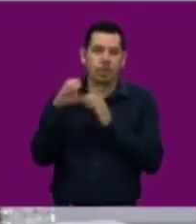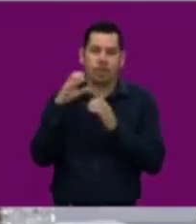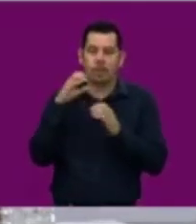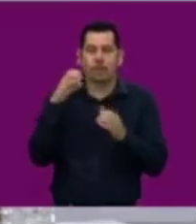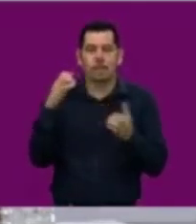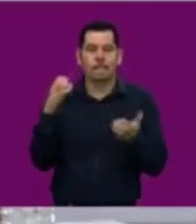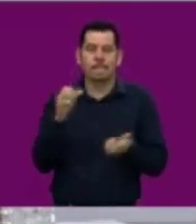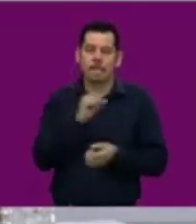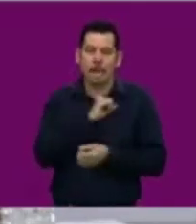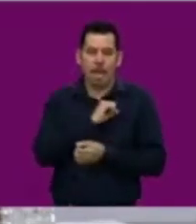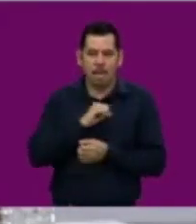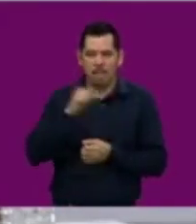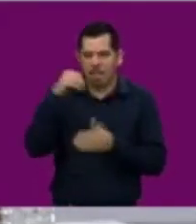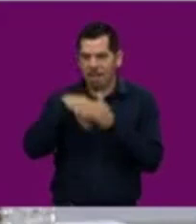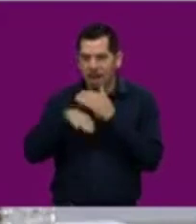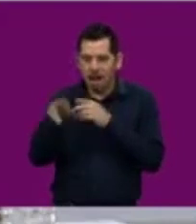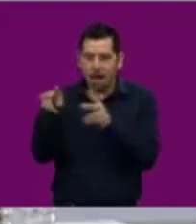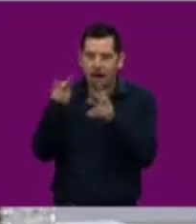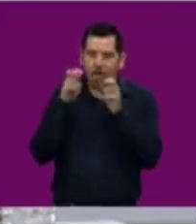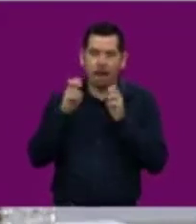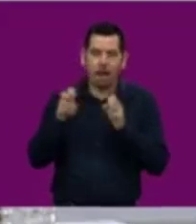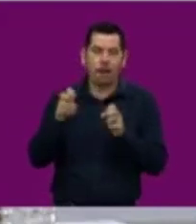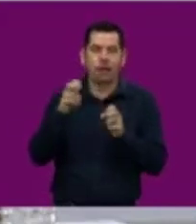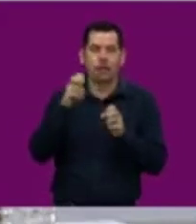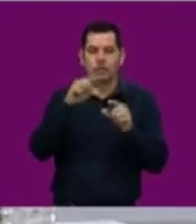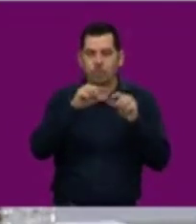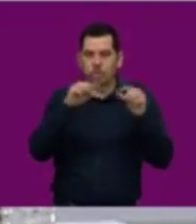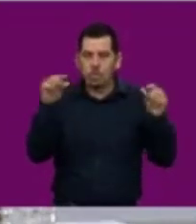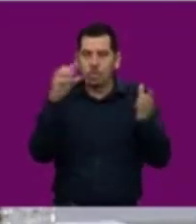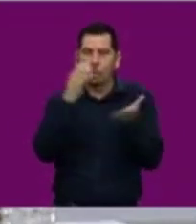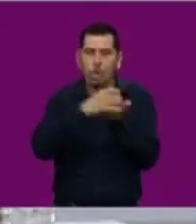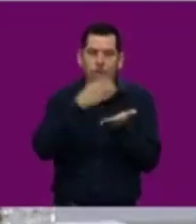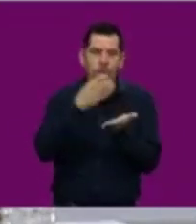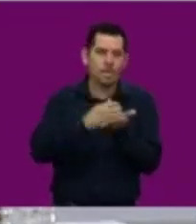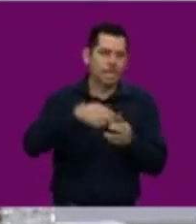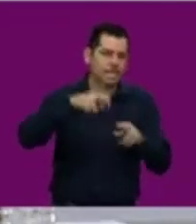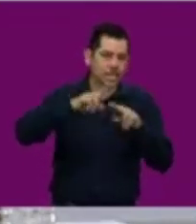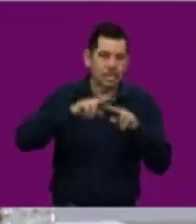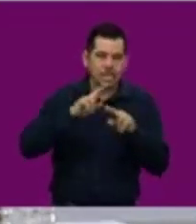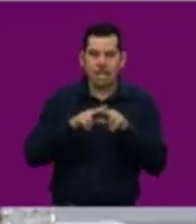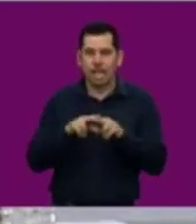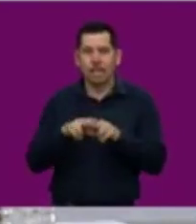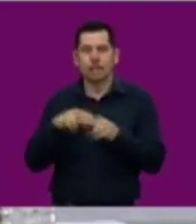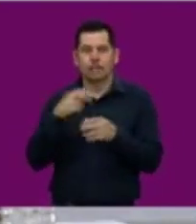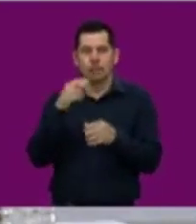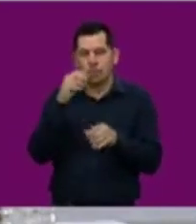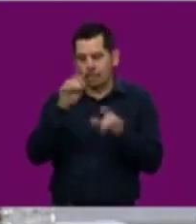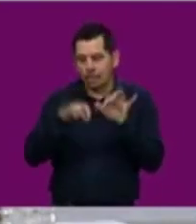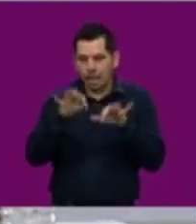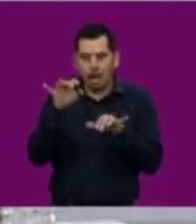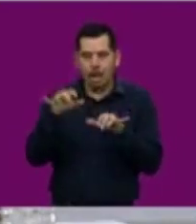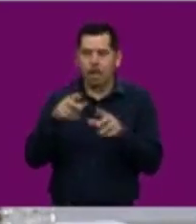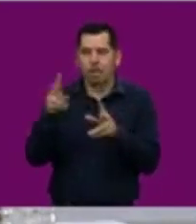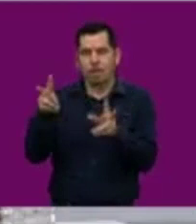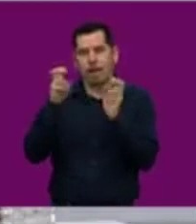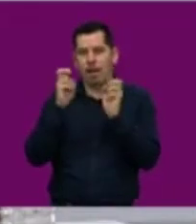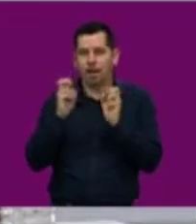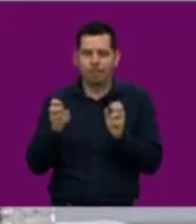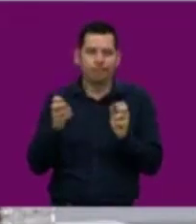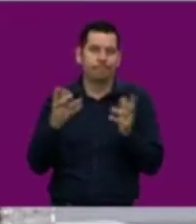tubos de cobre de butacas de algunas cosas entonces eso lo vamos a ver y habrá otras escuelas